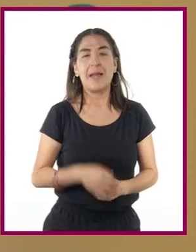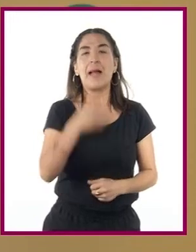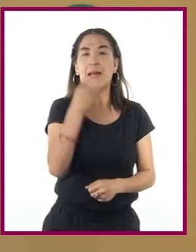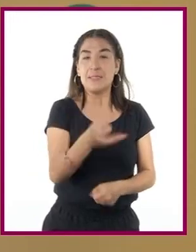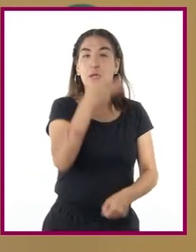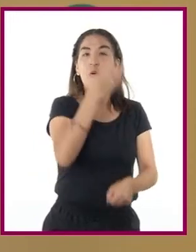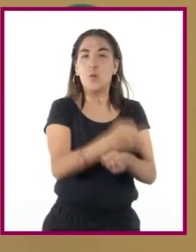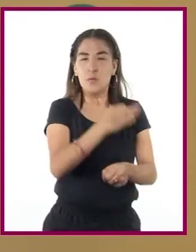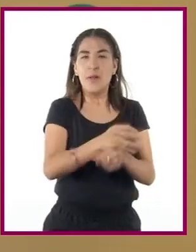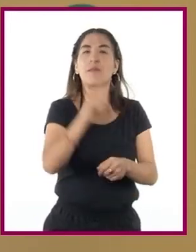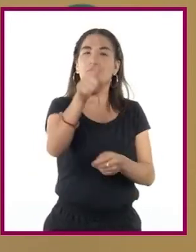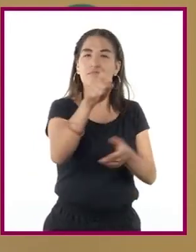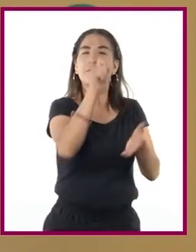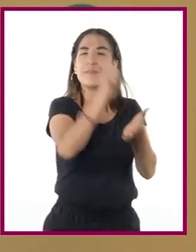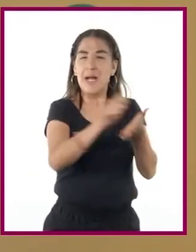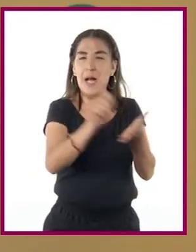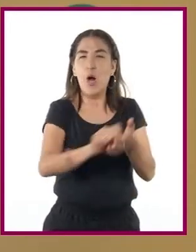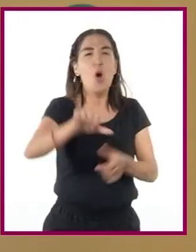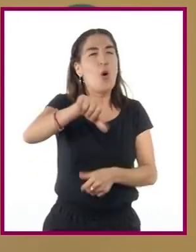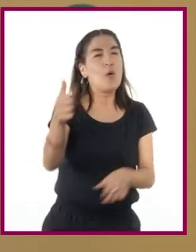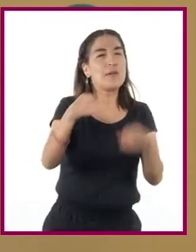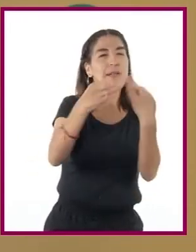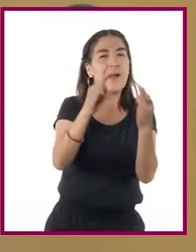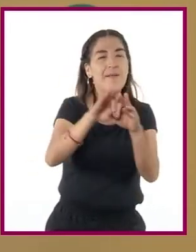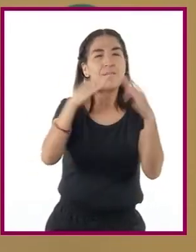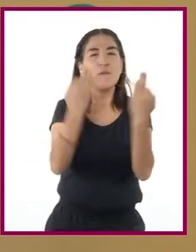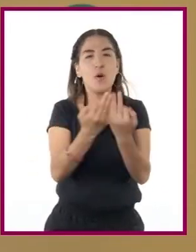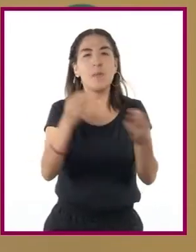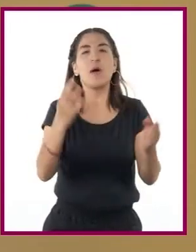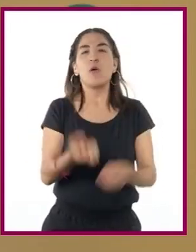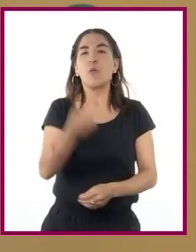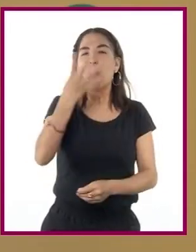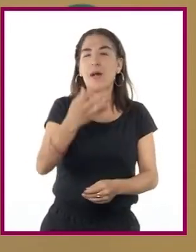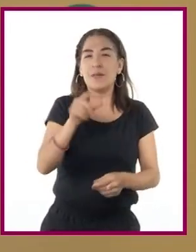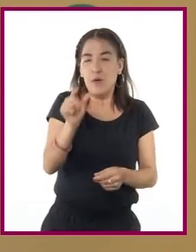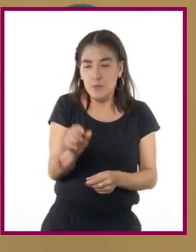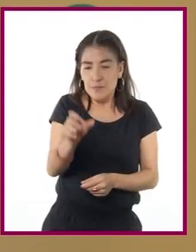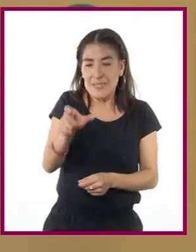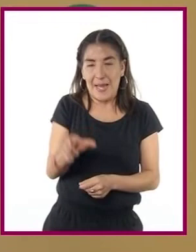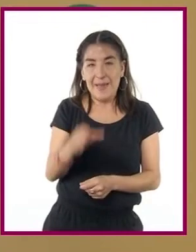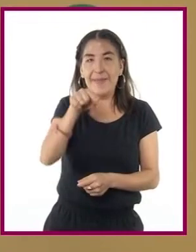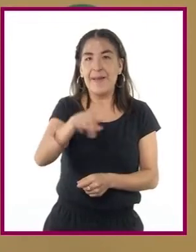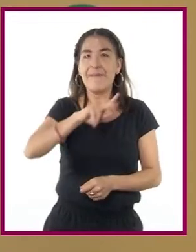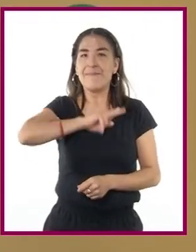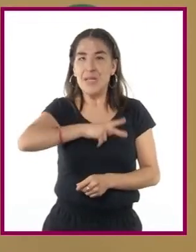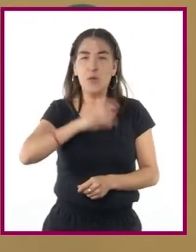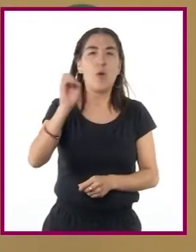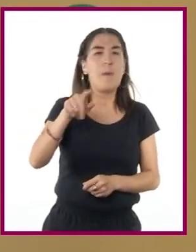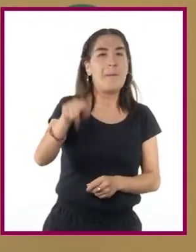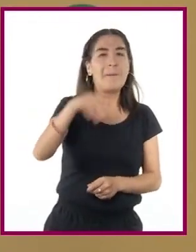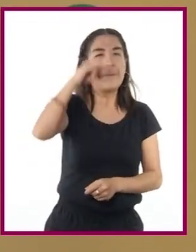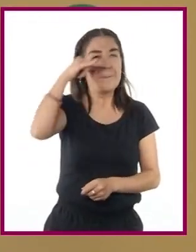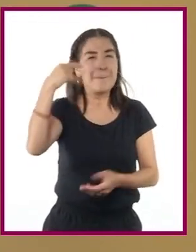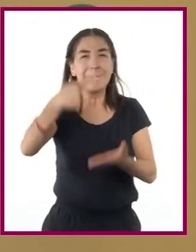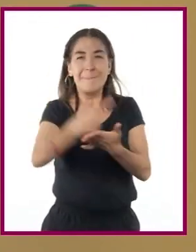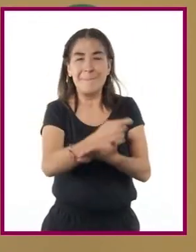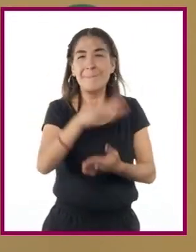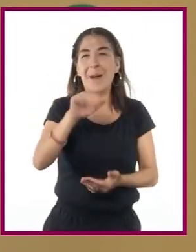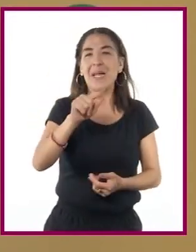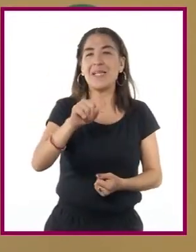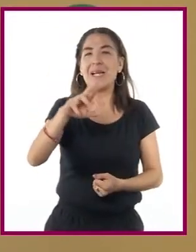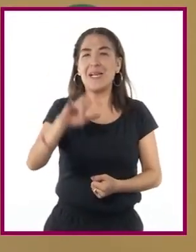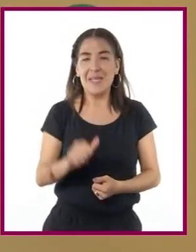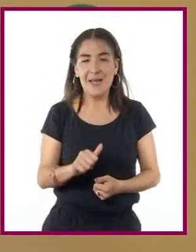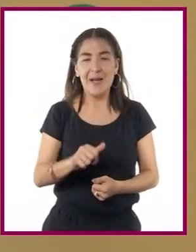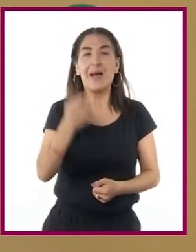Vamos ahora a escribir de otra manera el tamaño promedio de un virus y de una bacteria, sin olvidar que esos tamaños